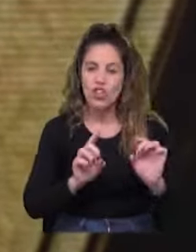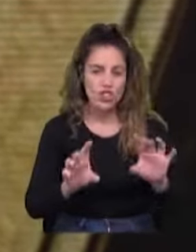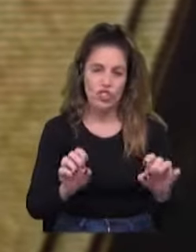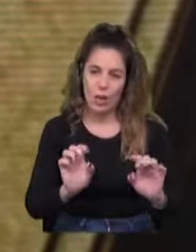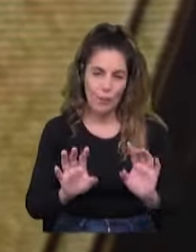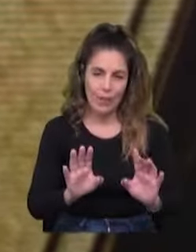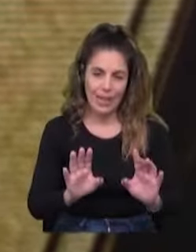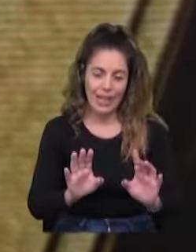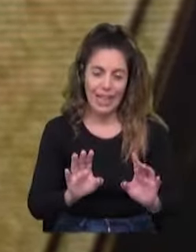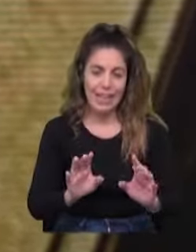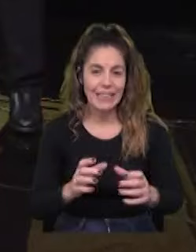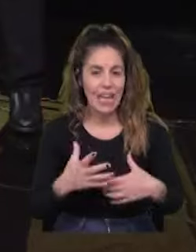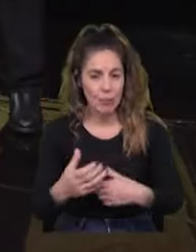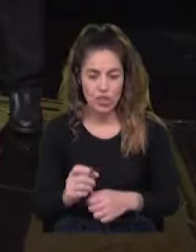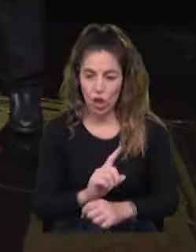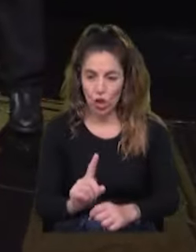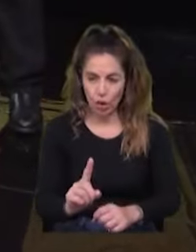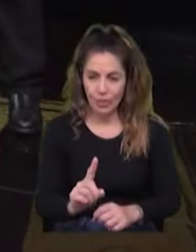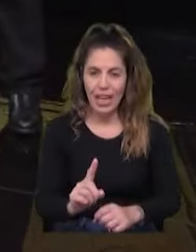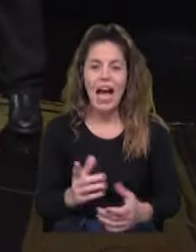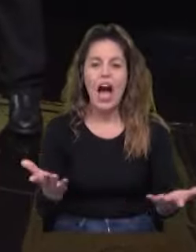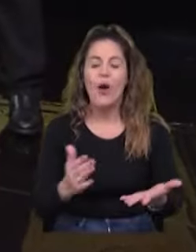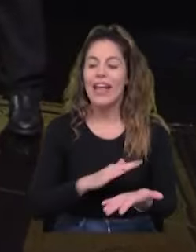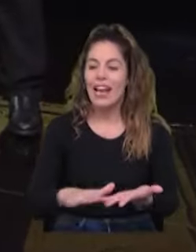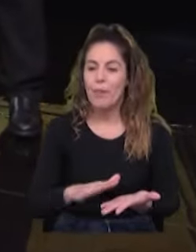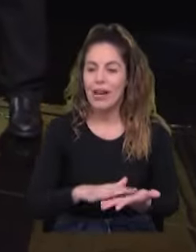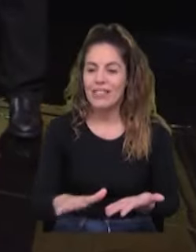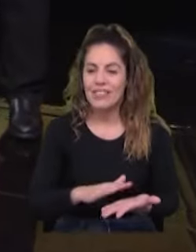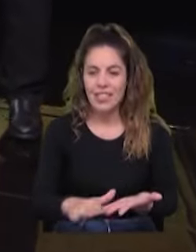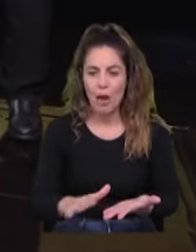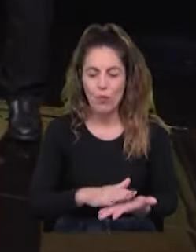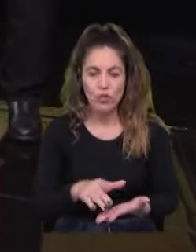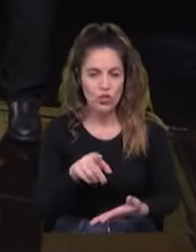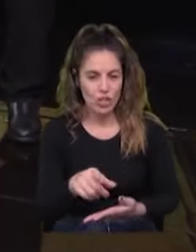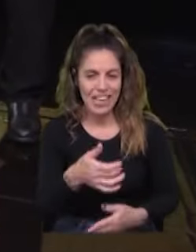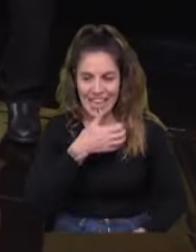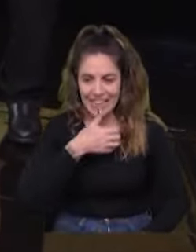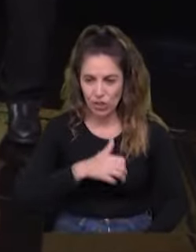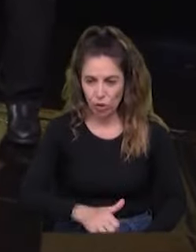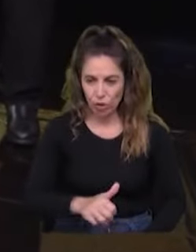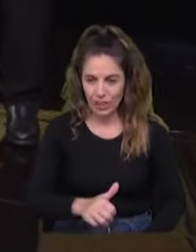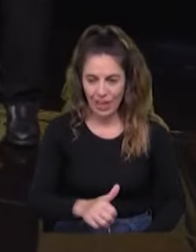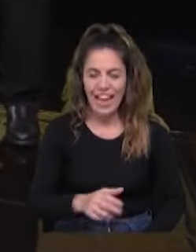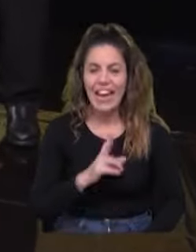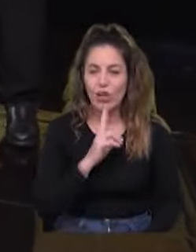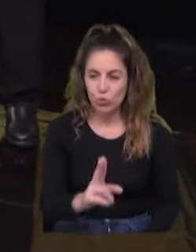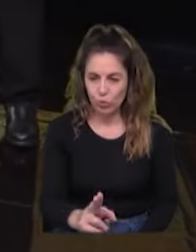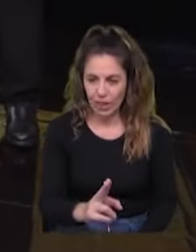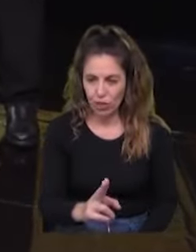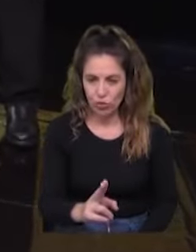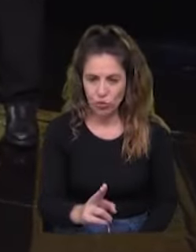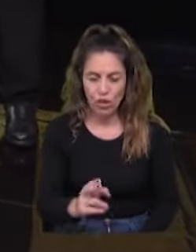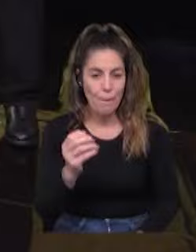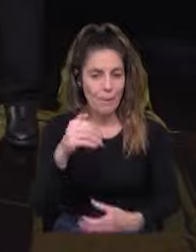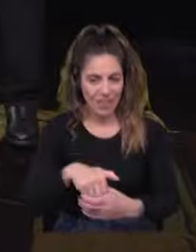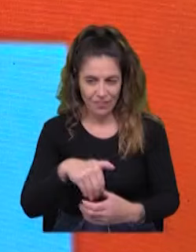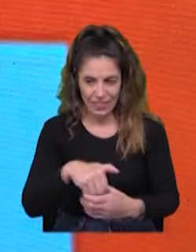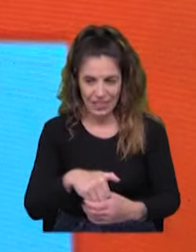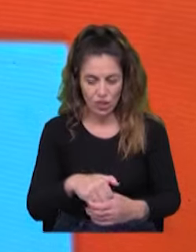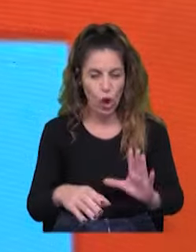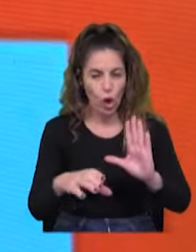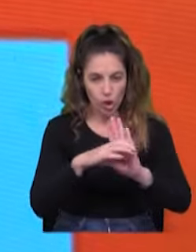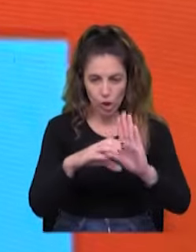quelado y ahora sí entonces repasamos lo que es la historia de los resultados del previso